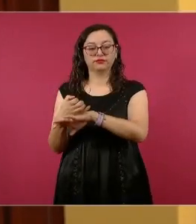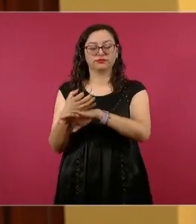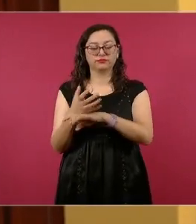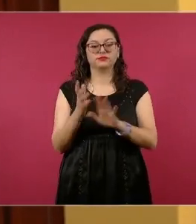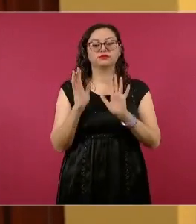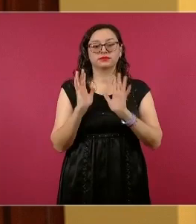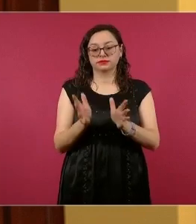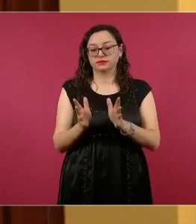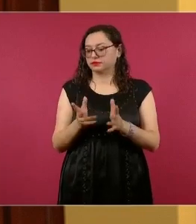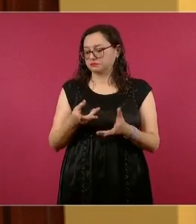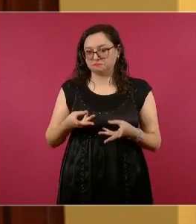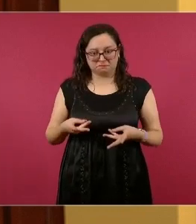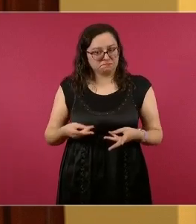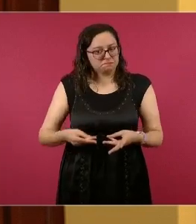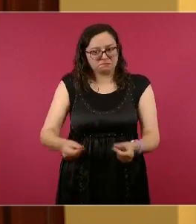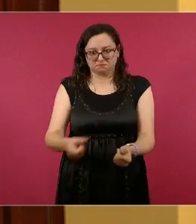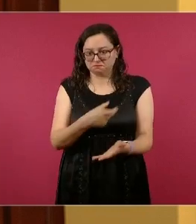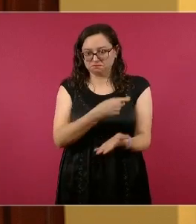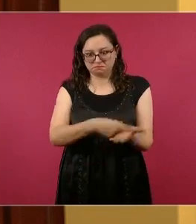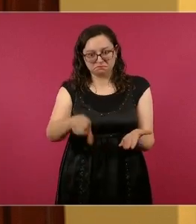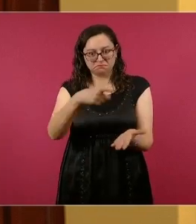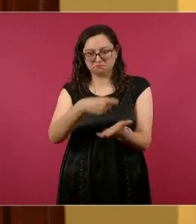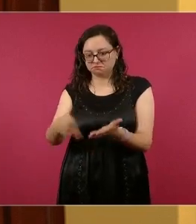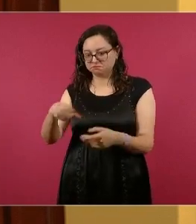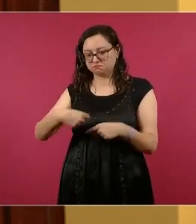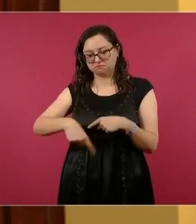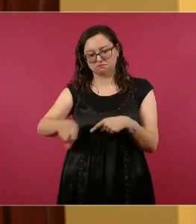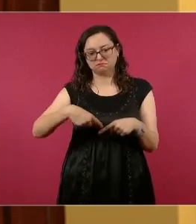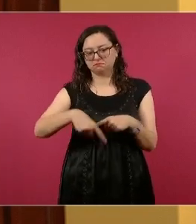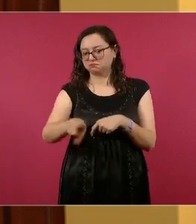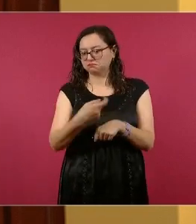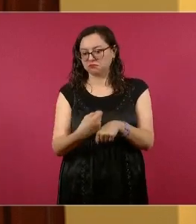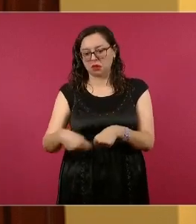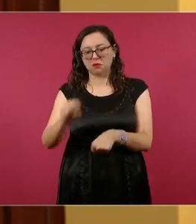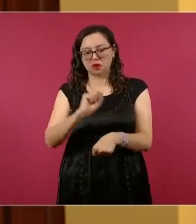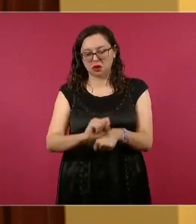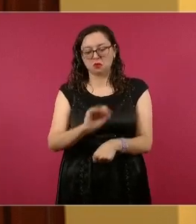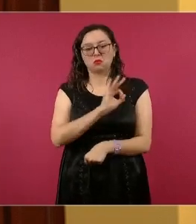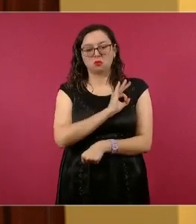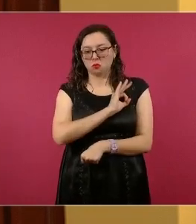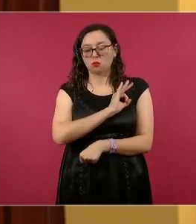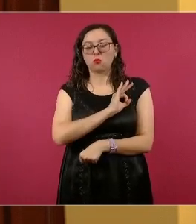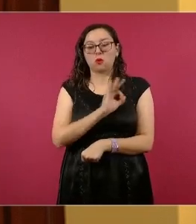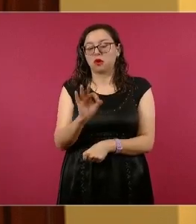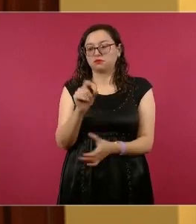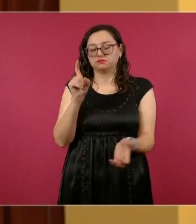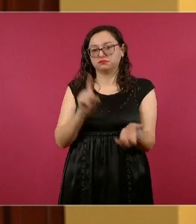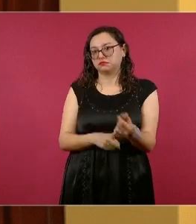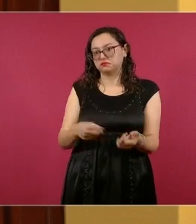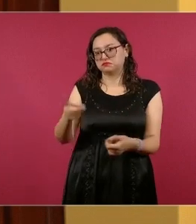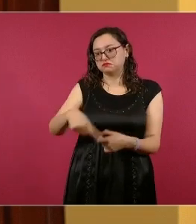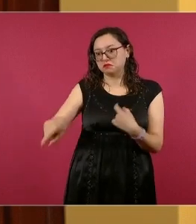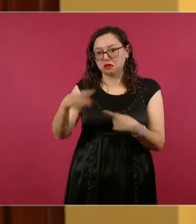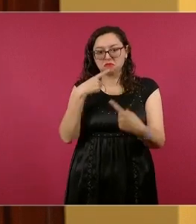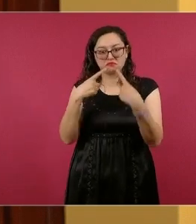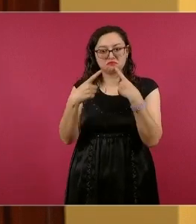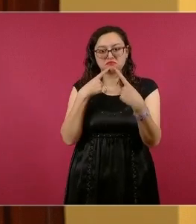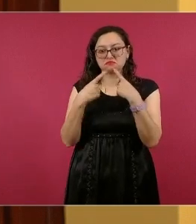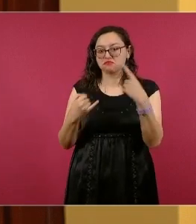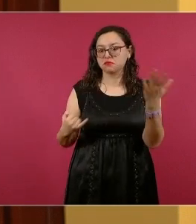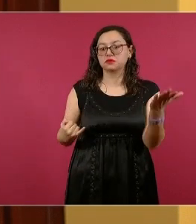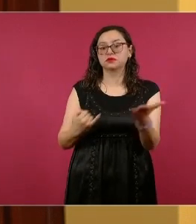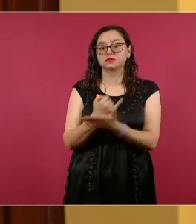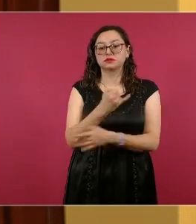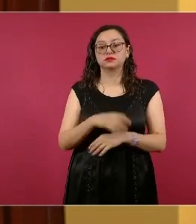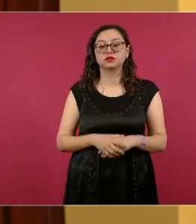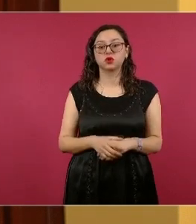empezar a poder hacer uso de ellas a partir de esta semana para las acciones que la propia asamblea y el propio comité decida.